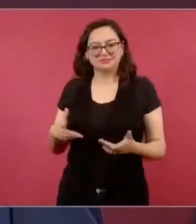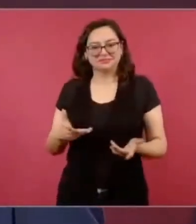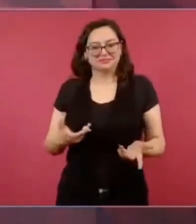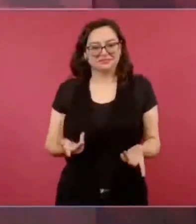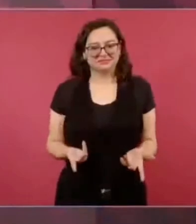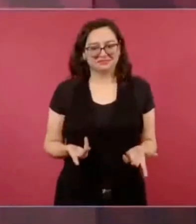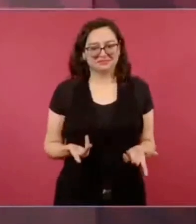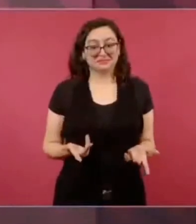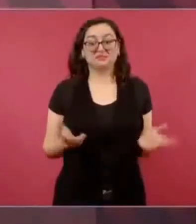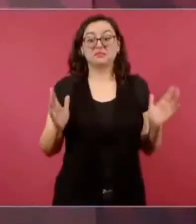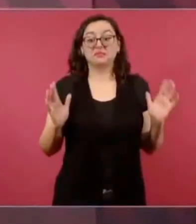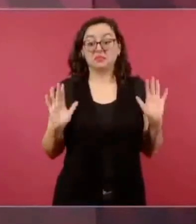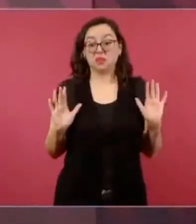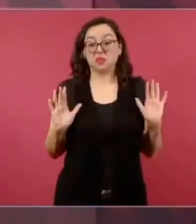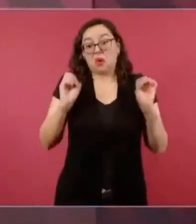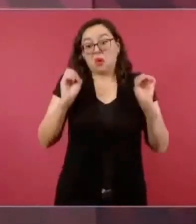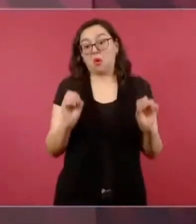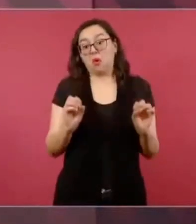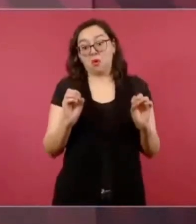oficioso.